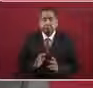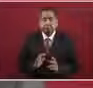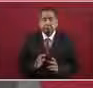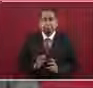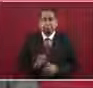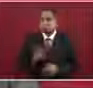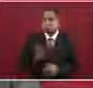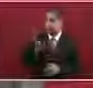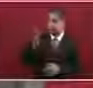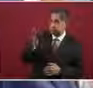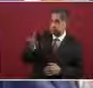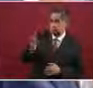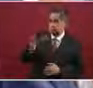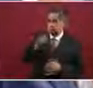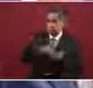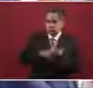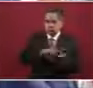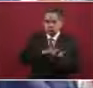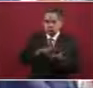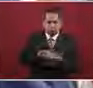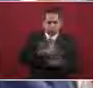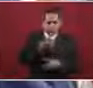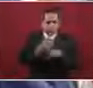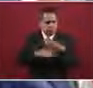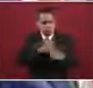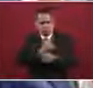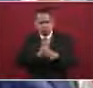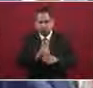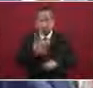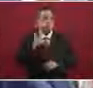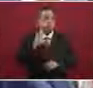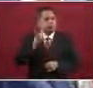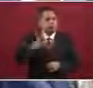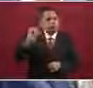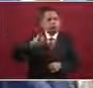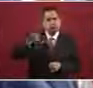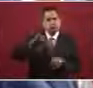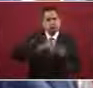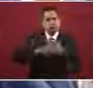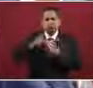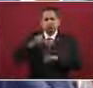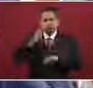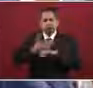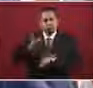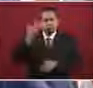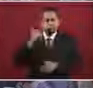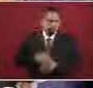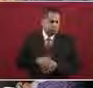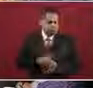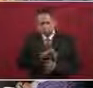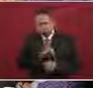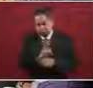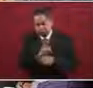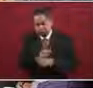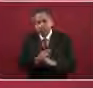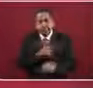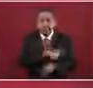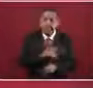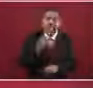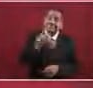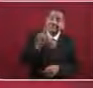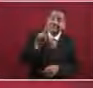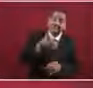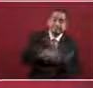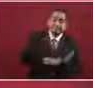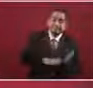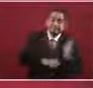Pedir entonces que usted apoyaría que se investigue a los funcionarios que en ese momento estuvieron a cargo de ese operativo. Sí, pero tiene que presentar